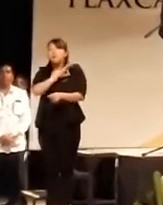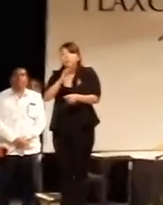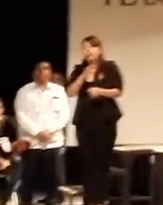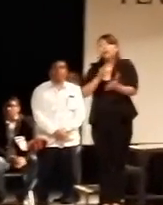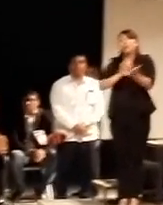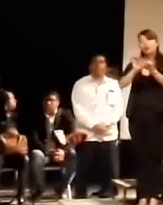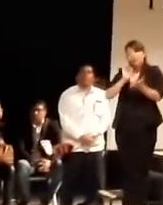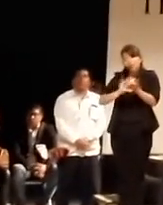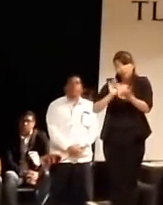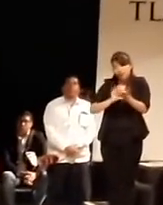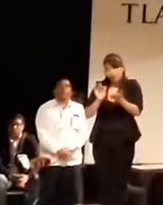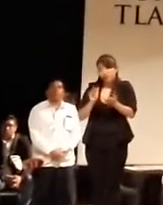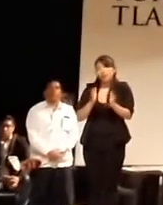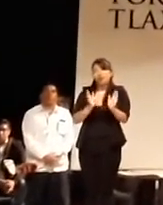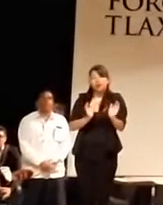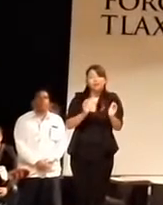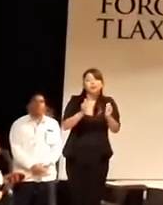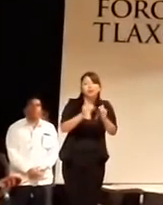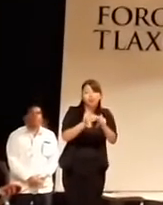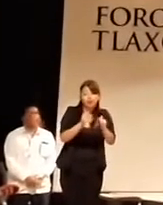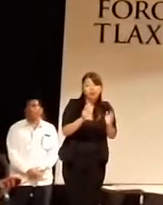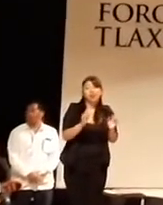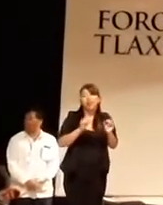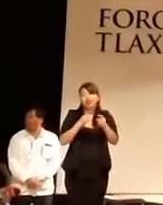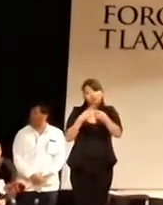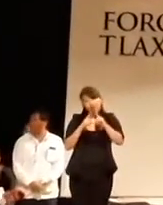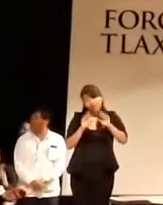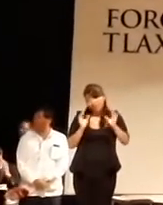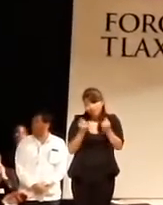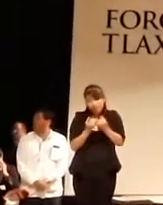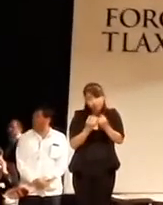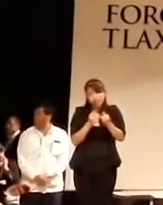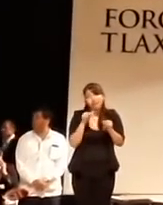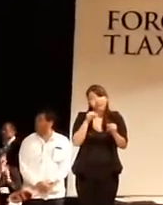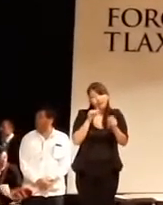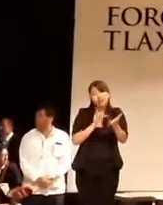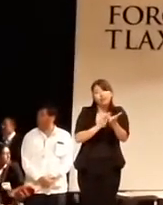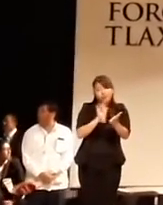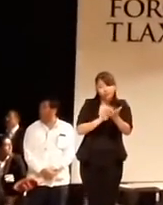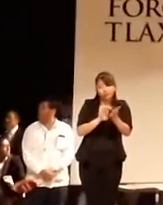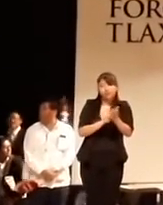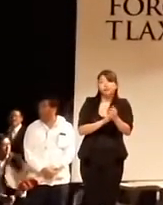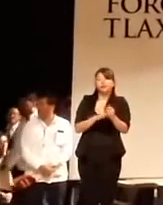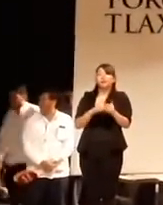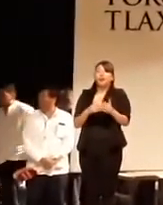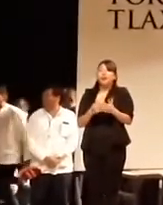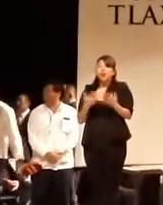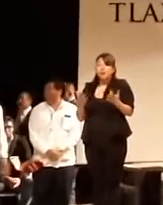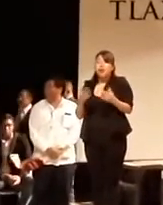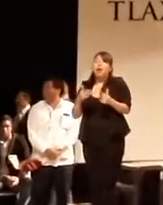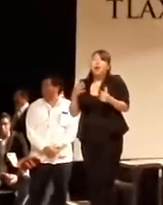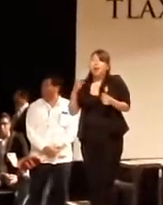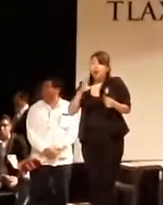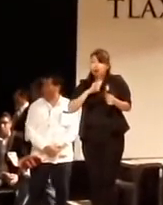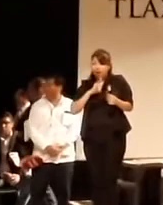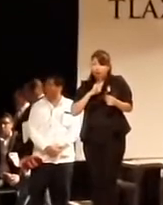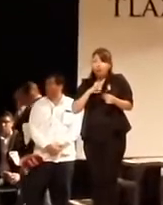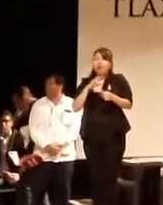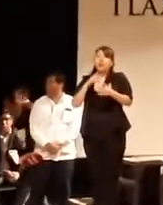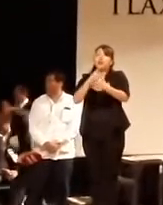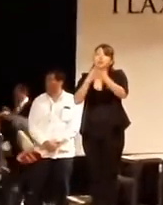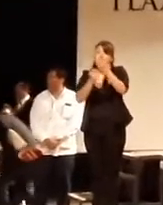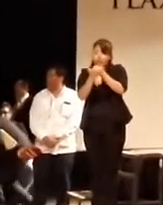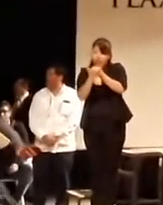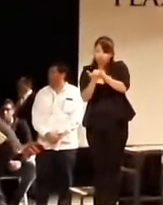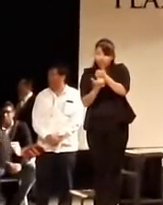de la comunidad donde trabajan. Existen proyectos y prácticas educativas realizados en escuelas